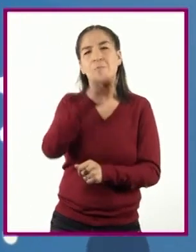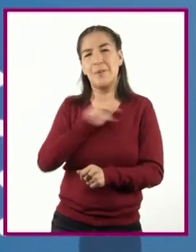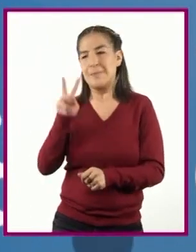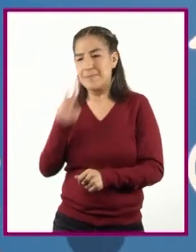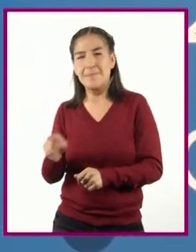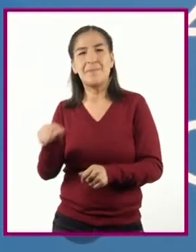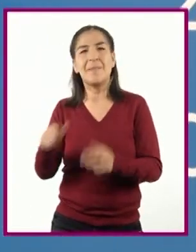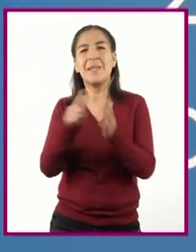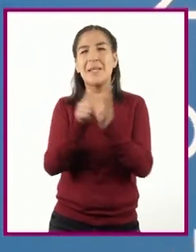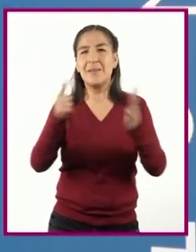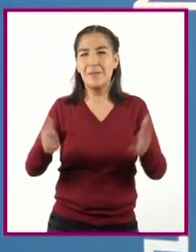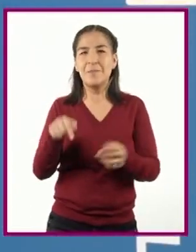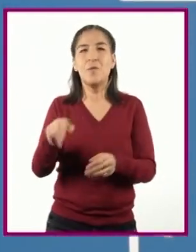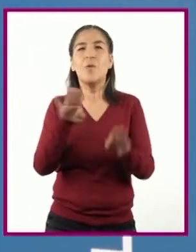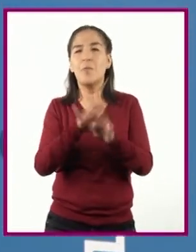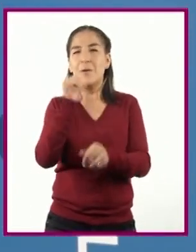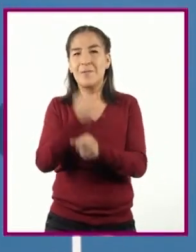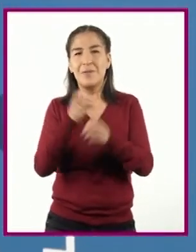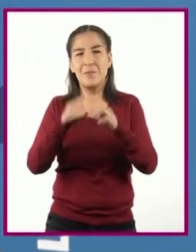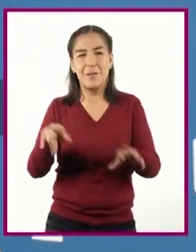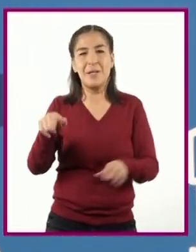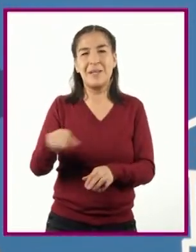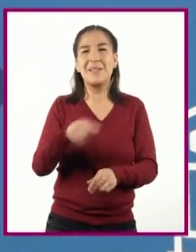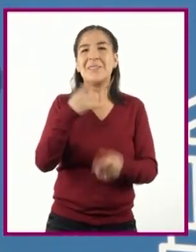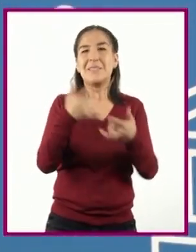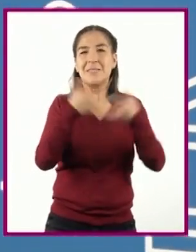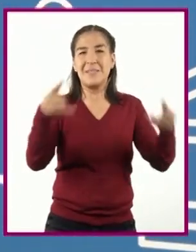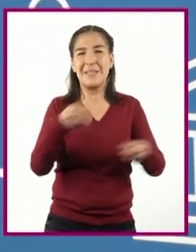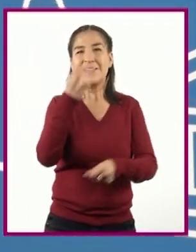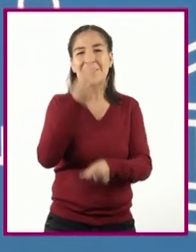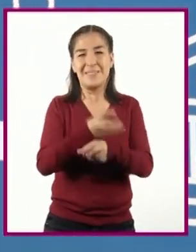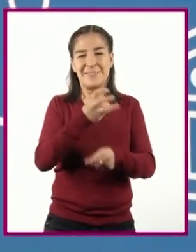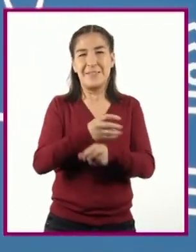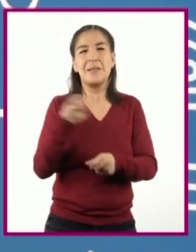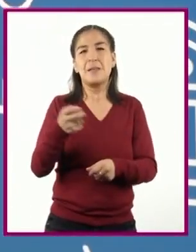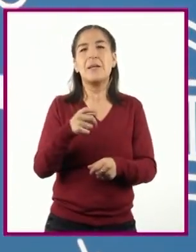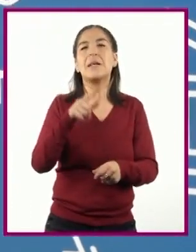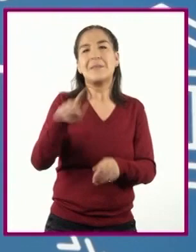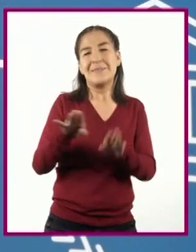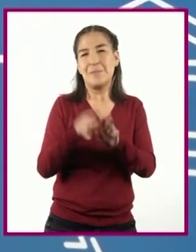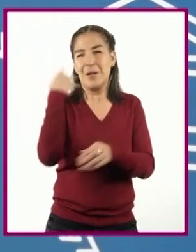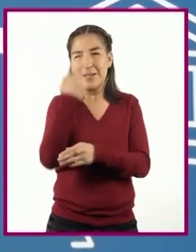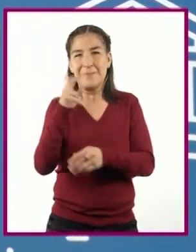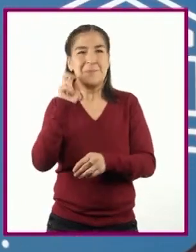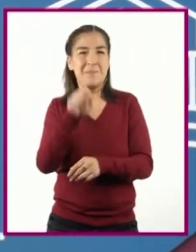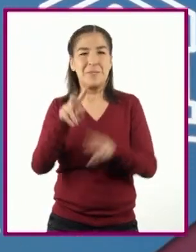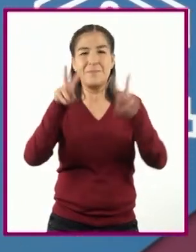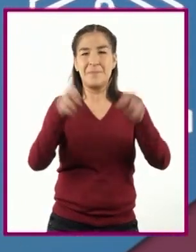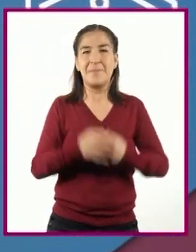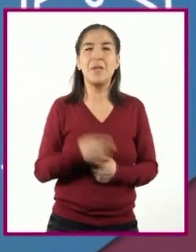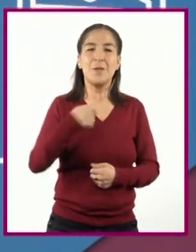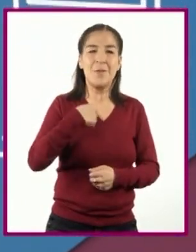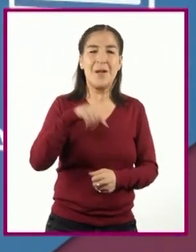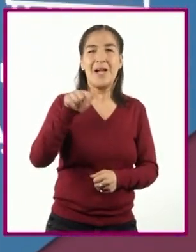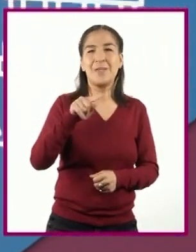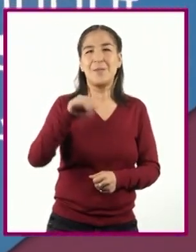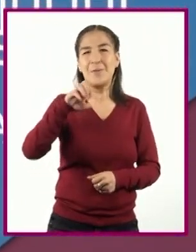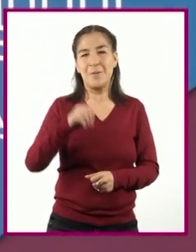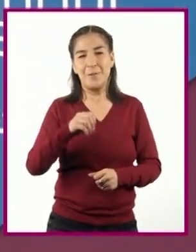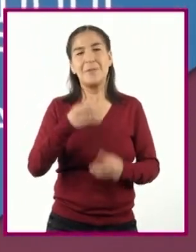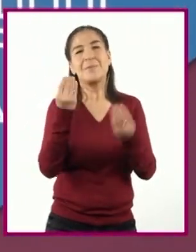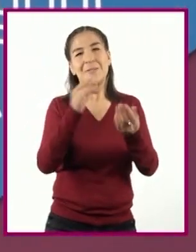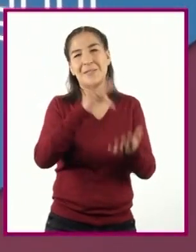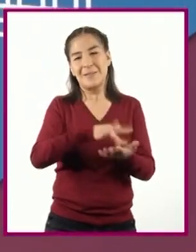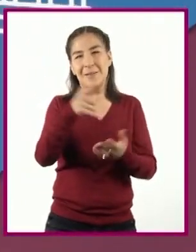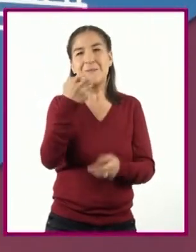la información de su libro de texto de historia, tercer grado, en el tema revisado. Soy Antonio Blas Hernández y les